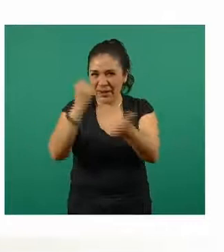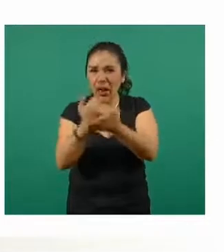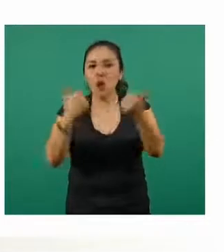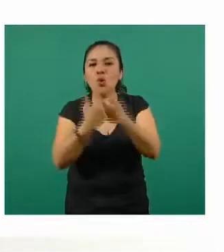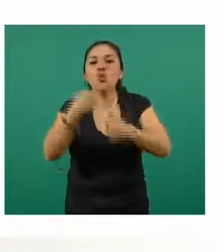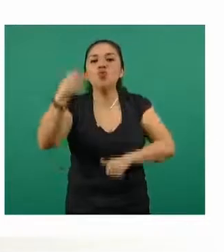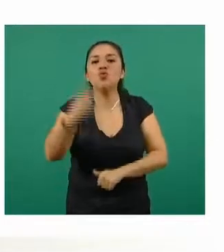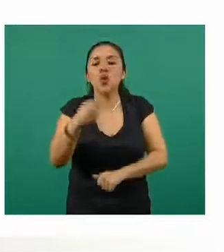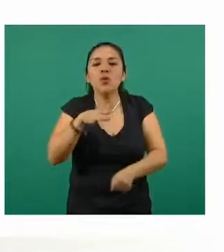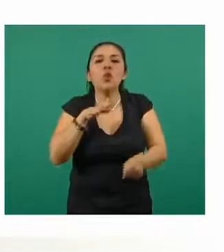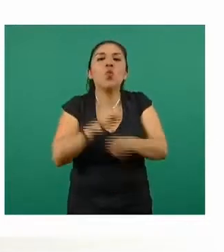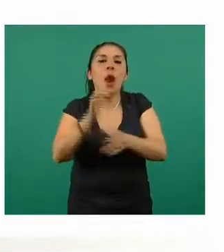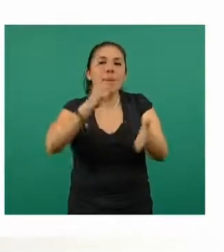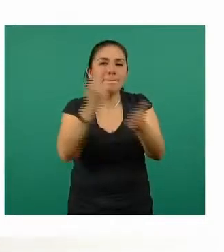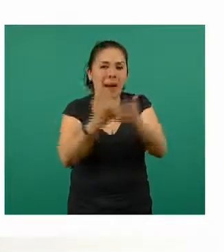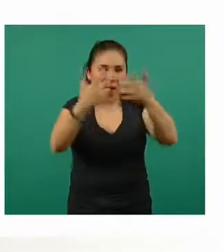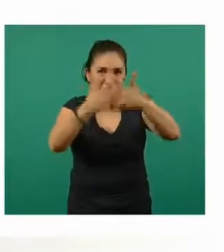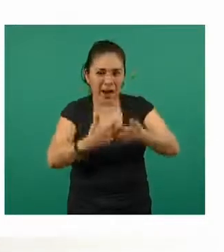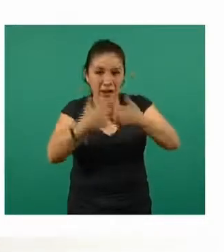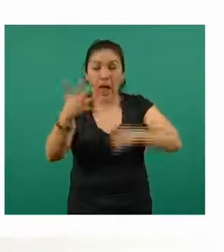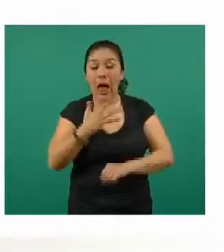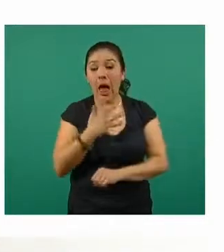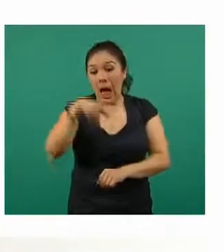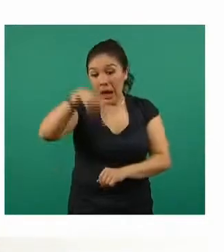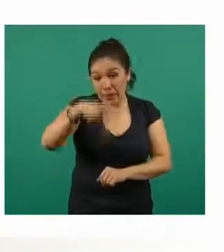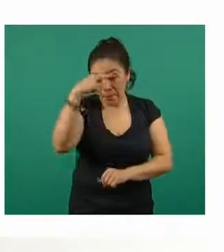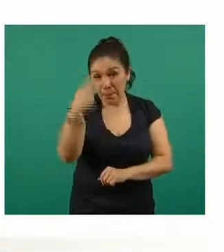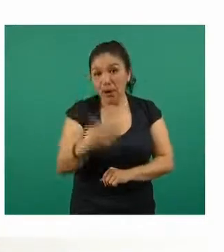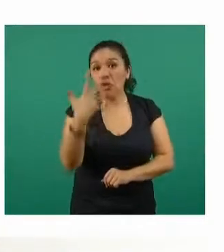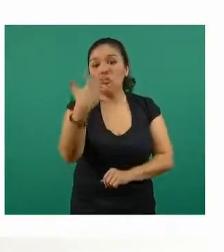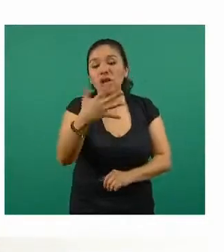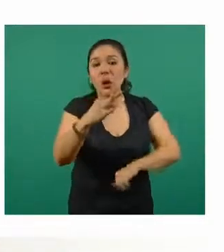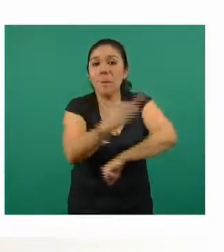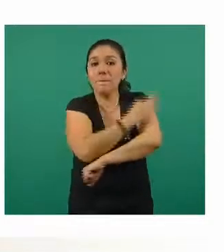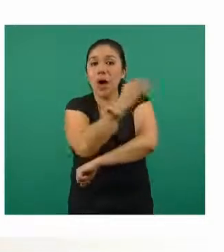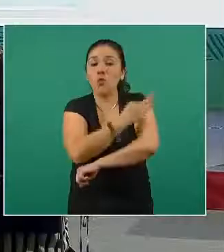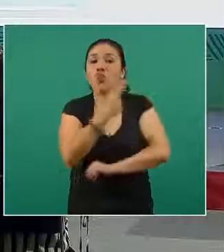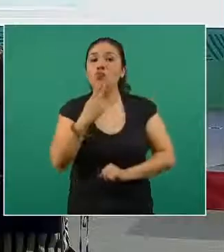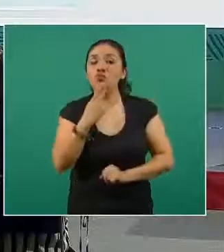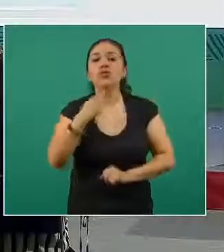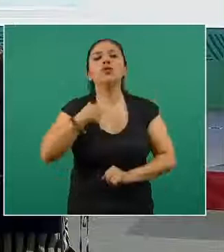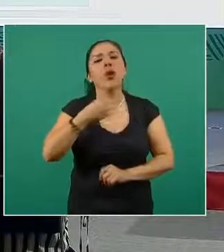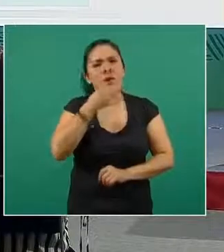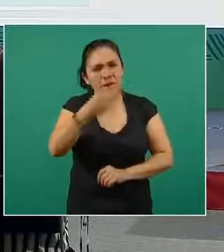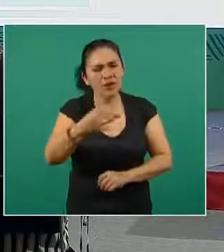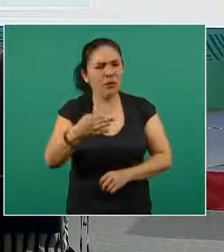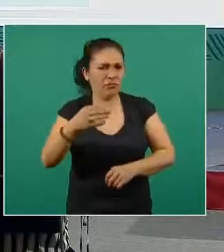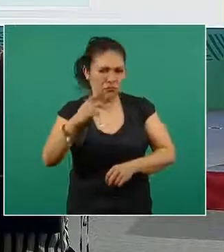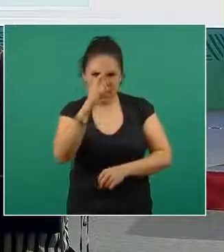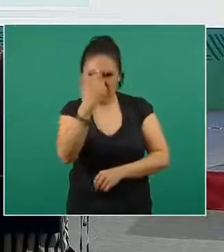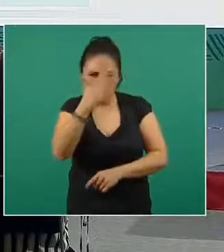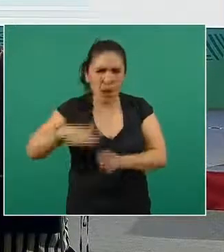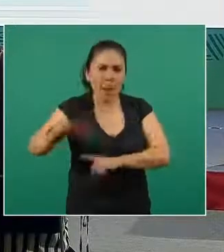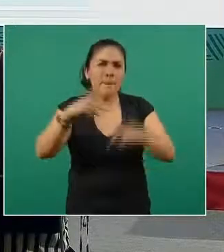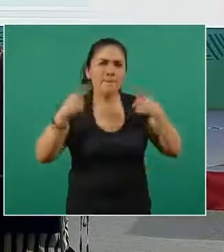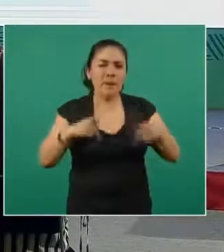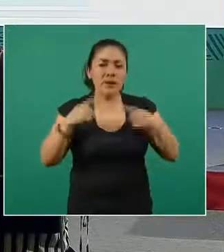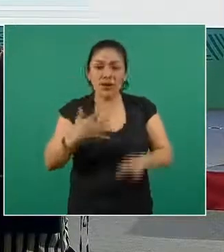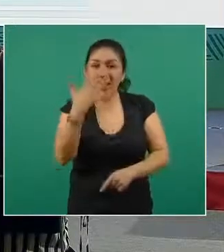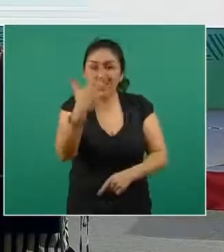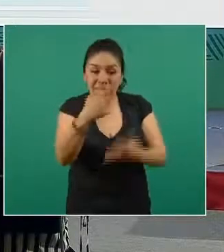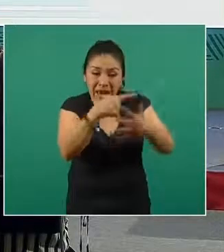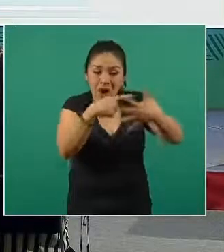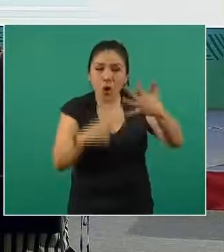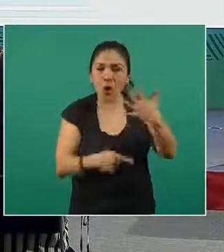nombre de la vacuna. Cinco vacunas estamos utilizando. Recordamos a la población cinco vacunas que son